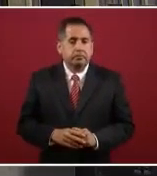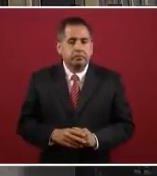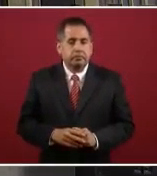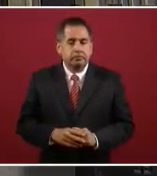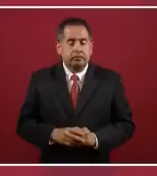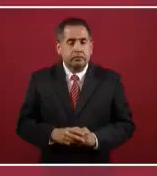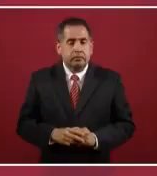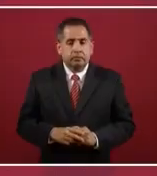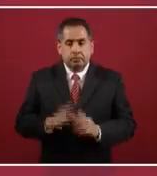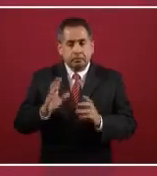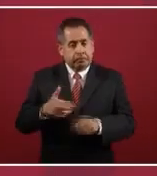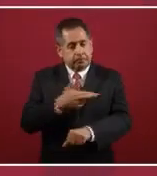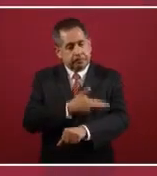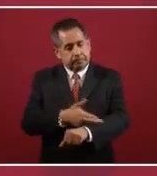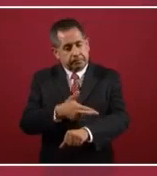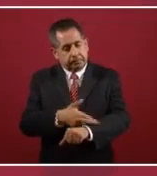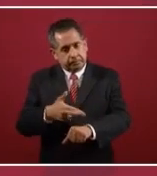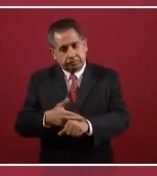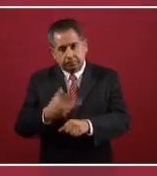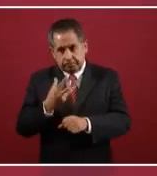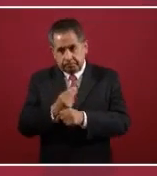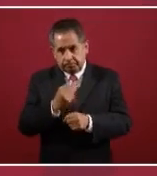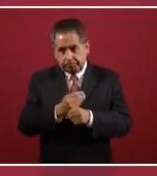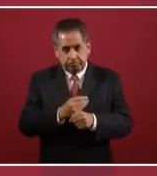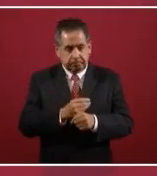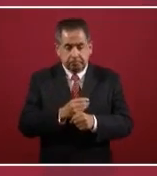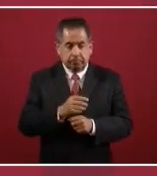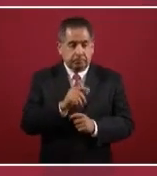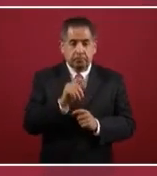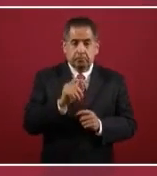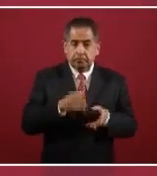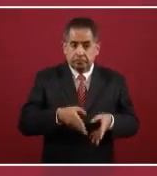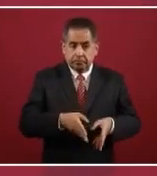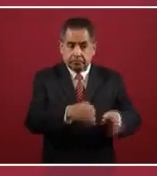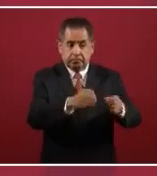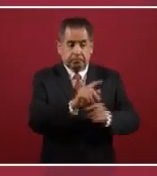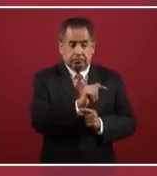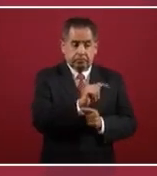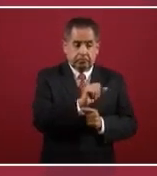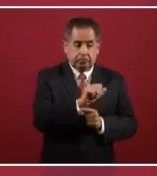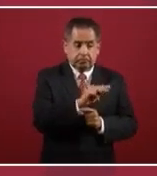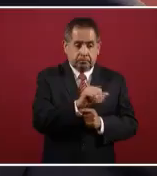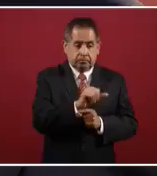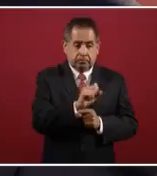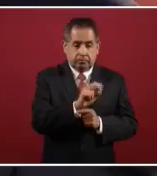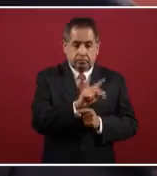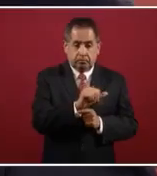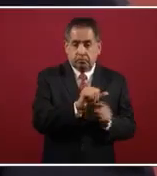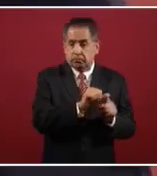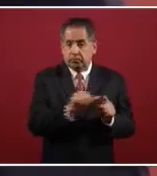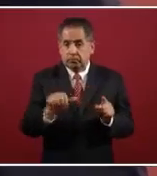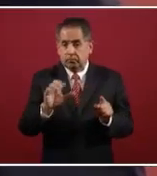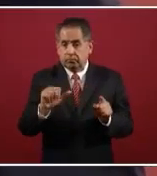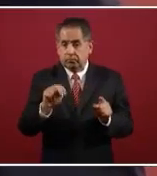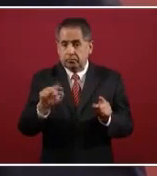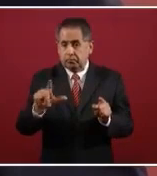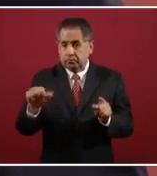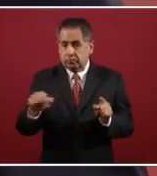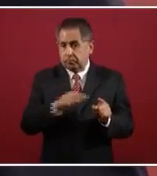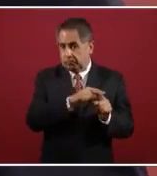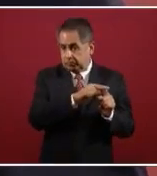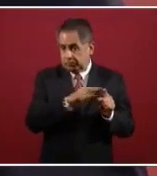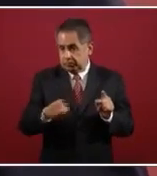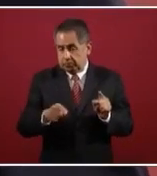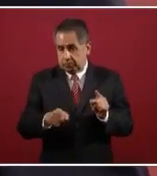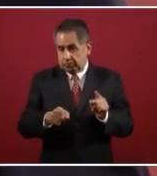se está haciendo el camino de Tamazula a Canelas.